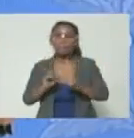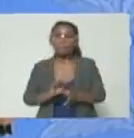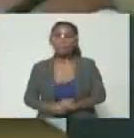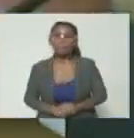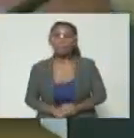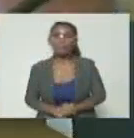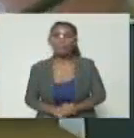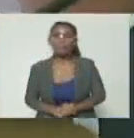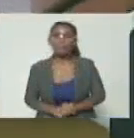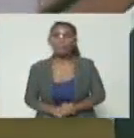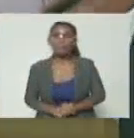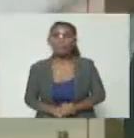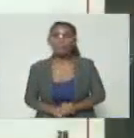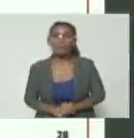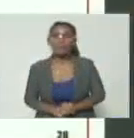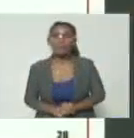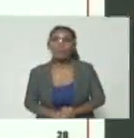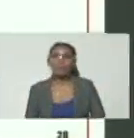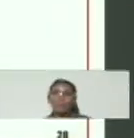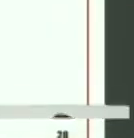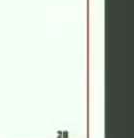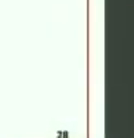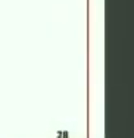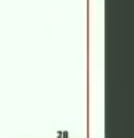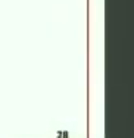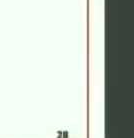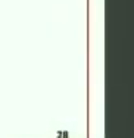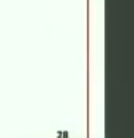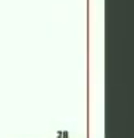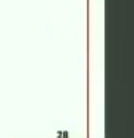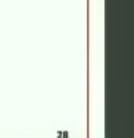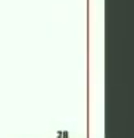Aquí está. Gilberto Caro con Freddy Guevara.